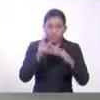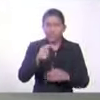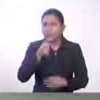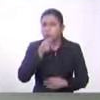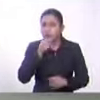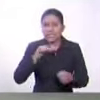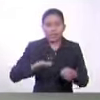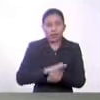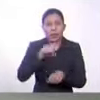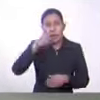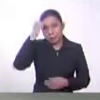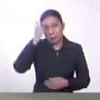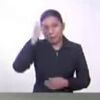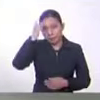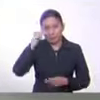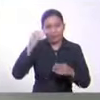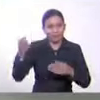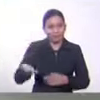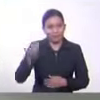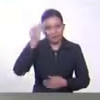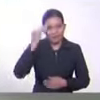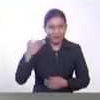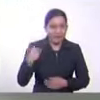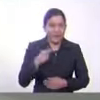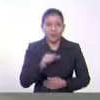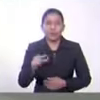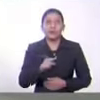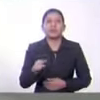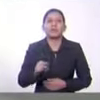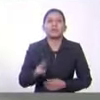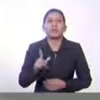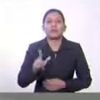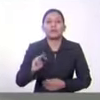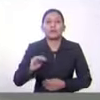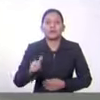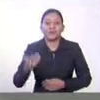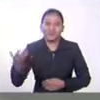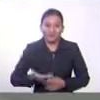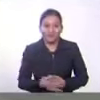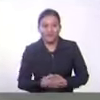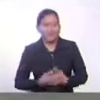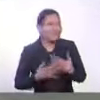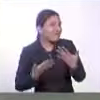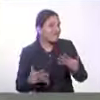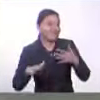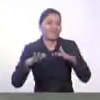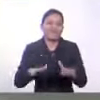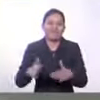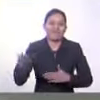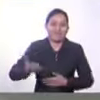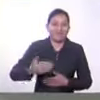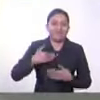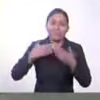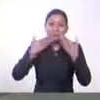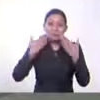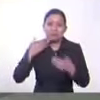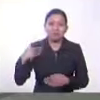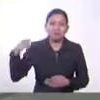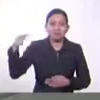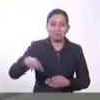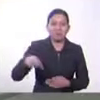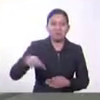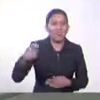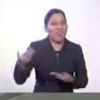que vamos a aprender junto a Zulma Leiva. Hola Zulma, bienvenida. Gracias Marcela, me siento muy contenta y muy feliz de